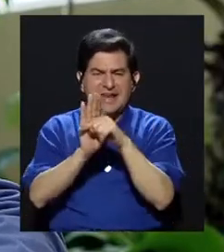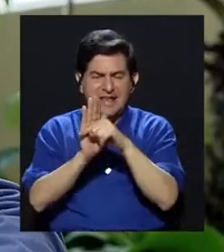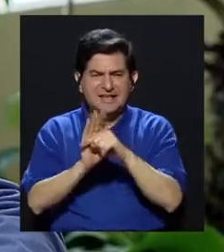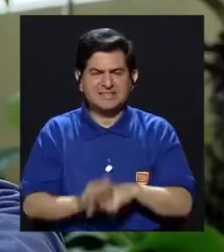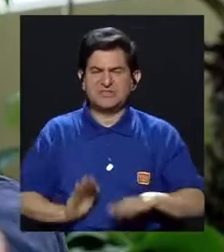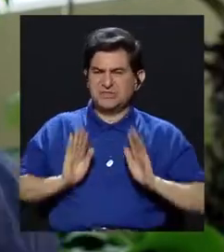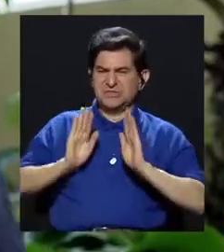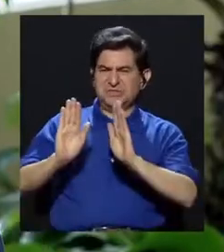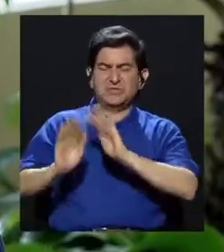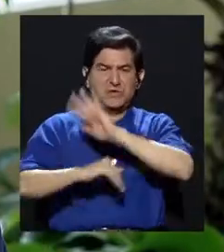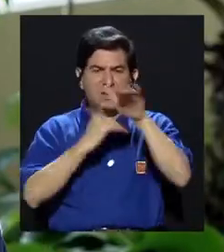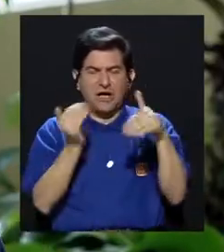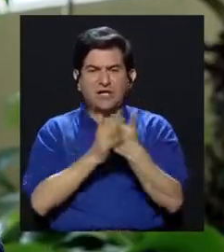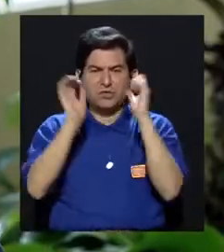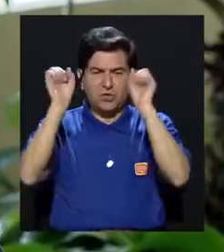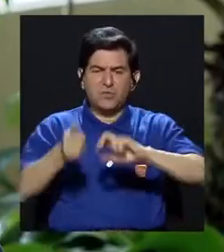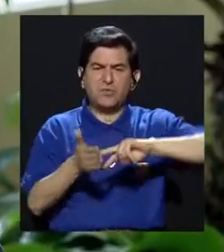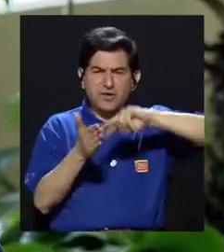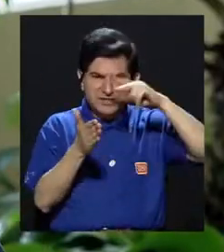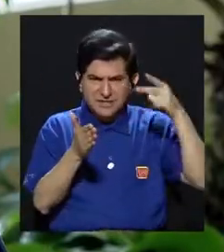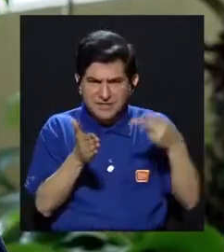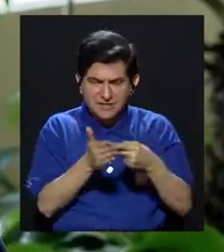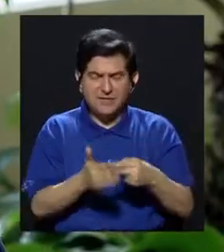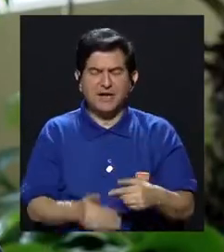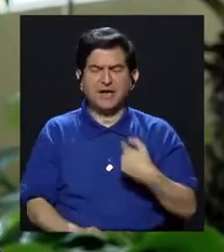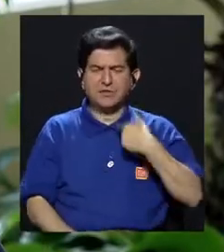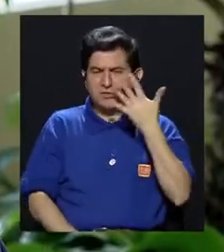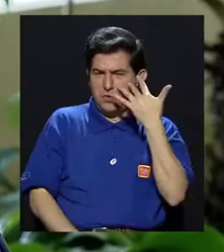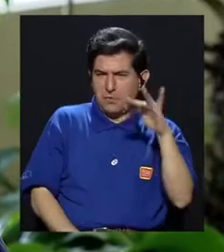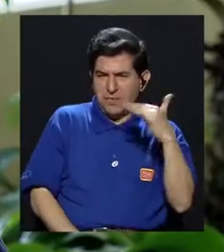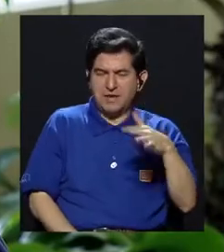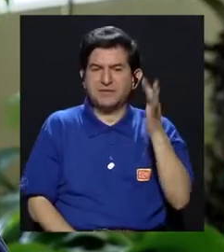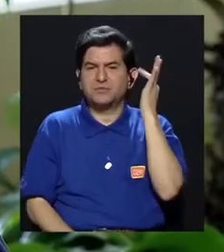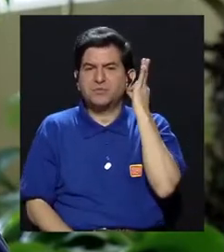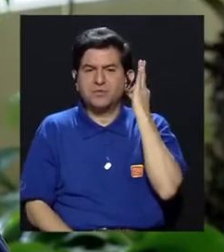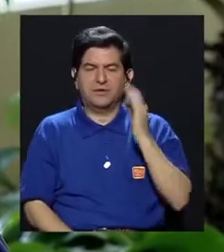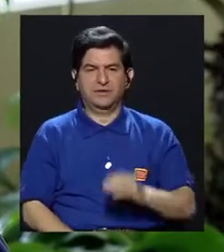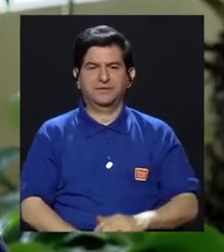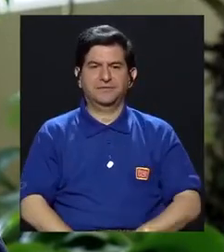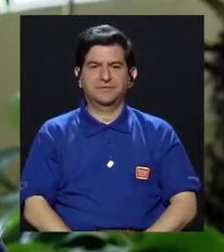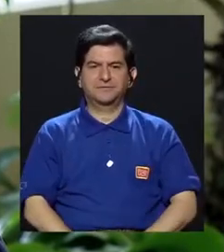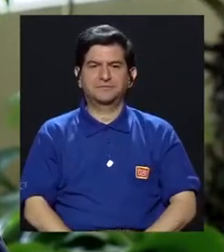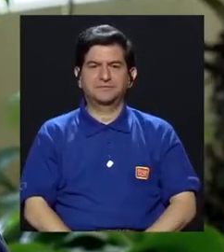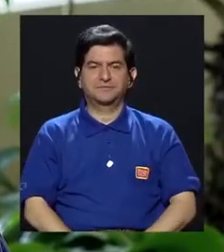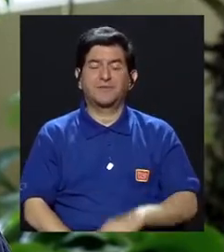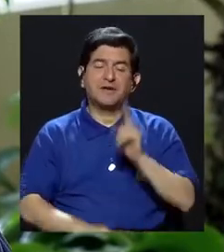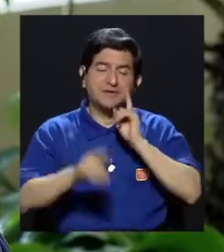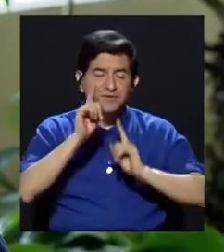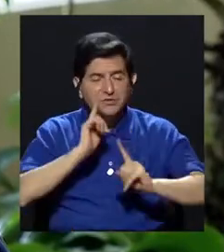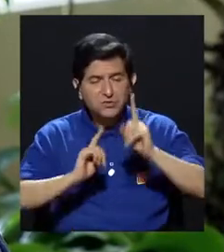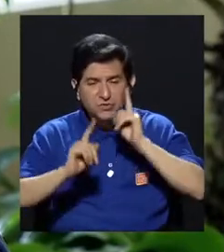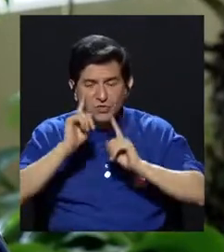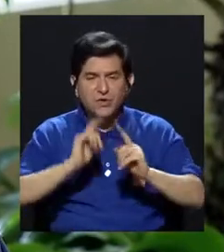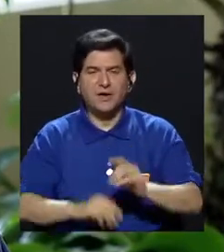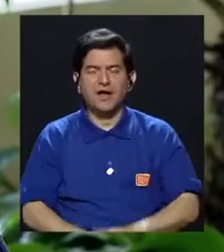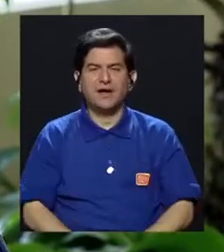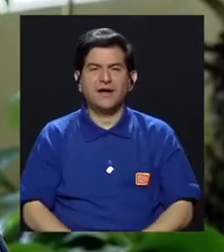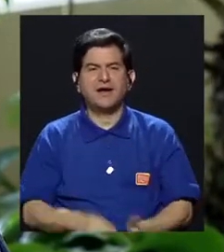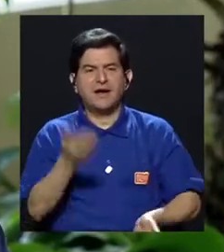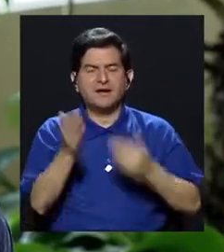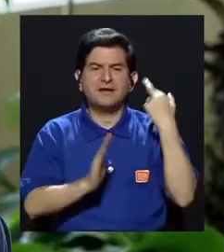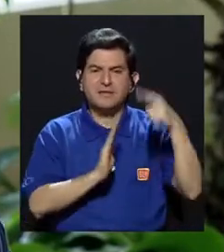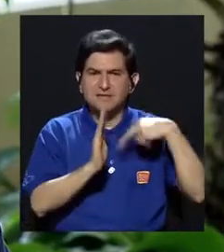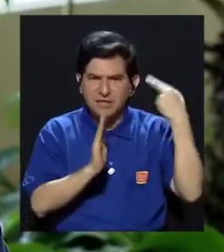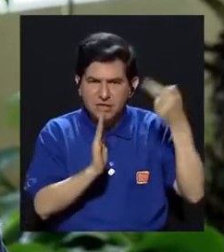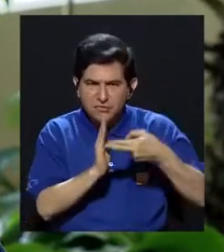negación a todo lo que me podría considerar o hacerme parecer a una mujer. Entonces, llorar, ciertos